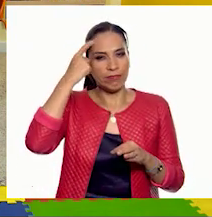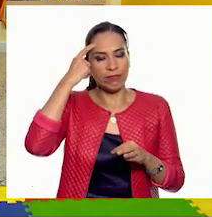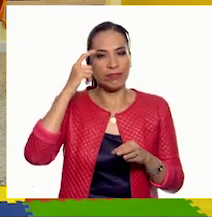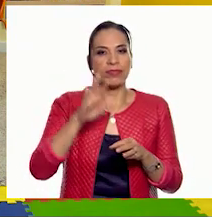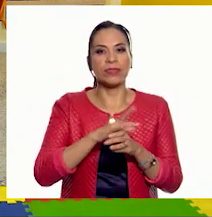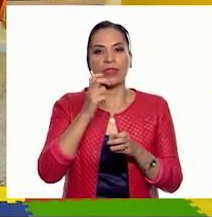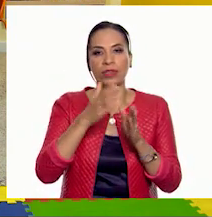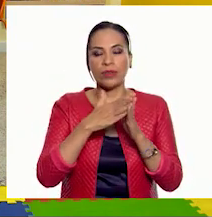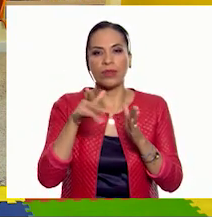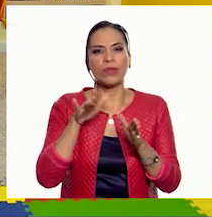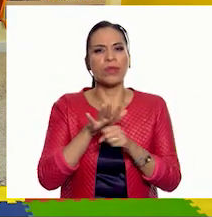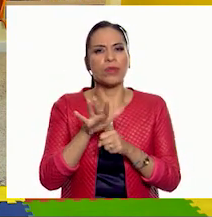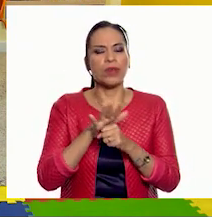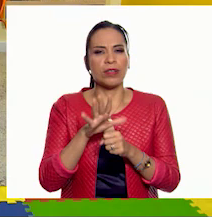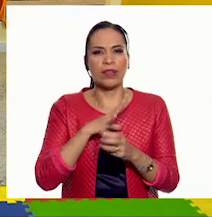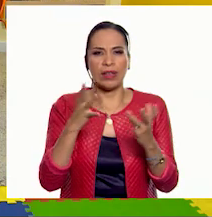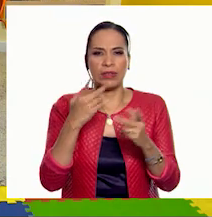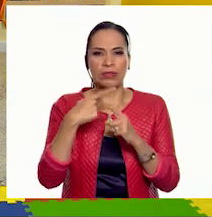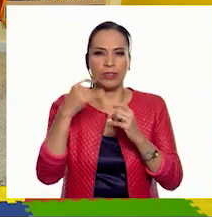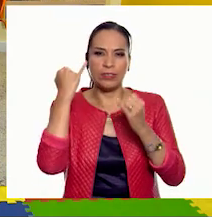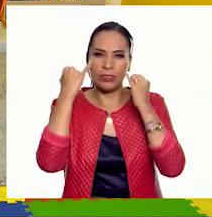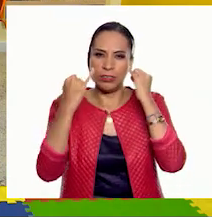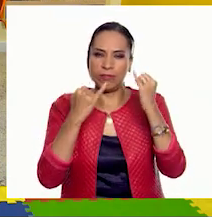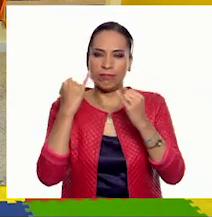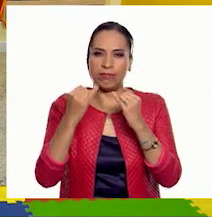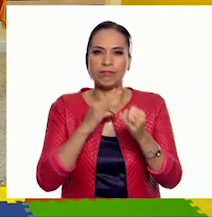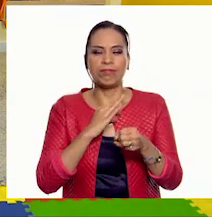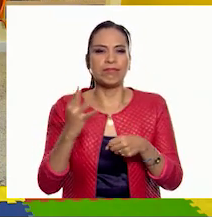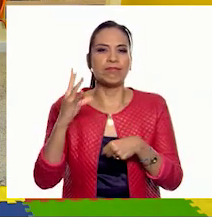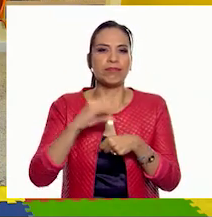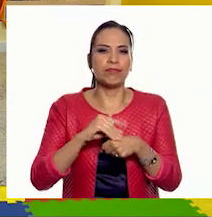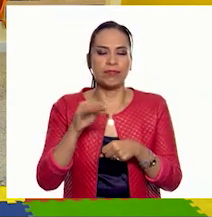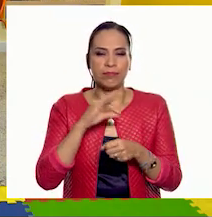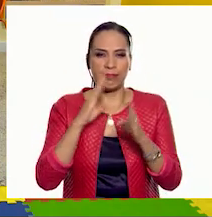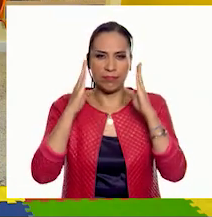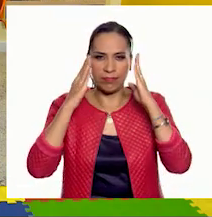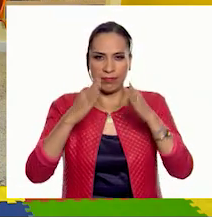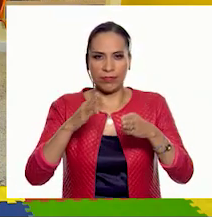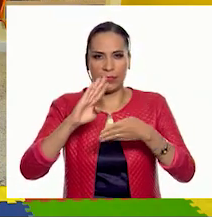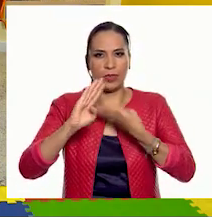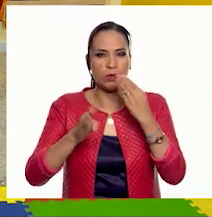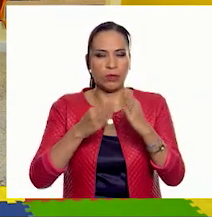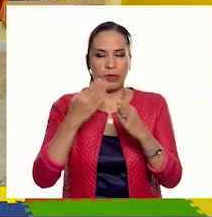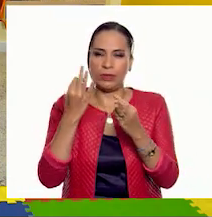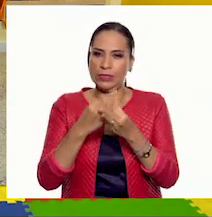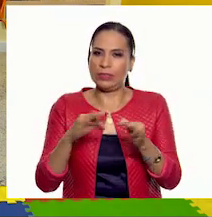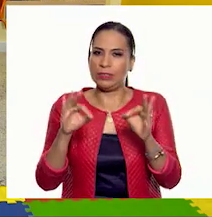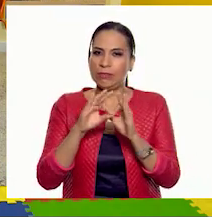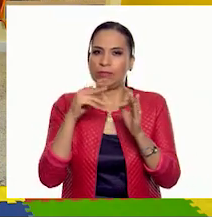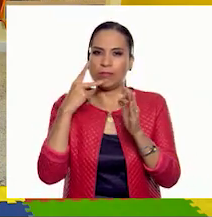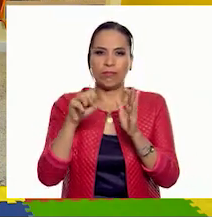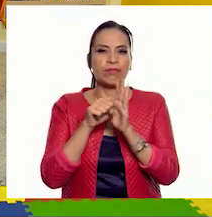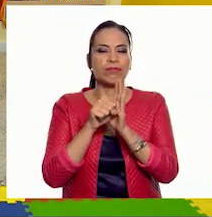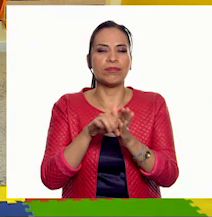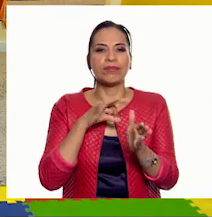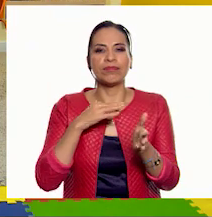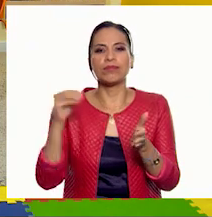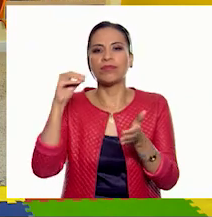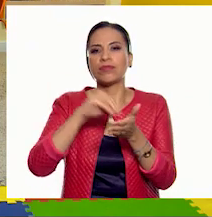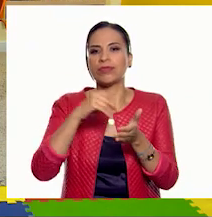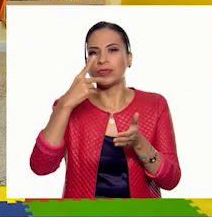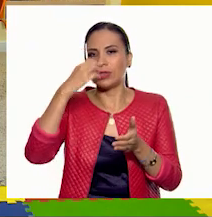y a través del cual construyen su imaginario, permitiéndoles entrar en un mundo simbólico en el que pueden plasmar